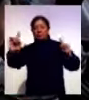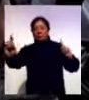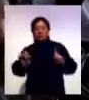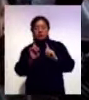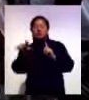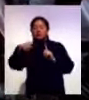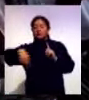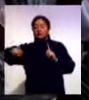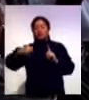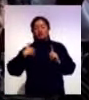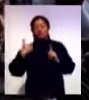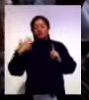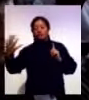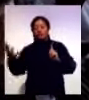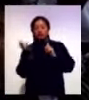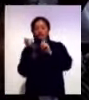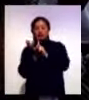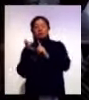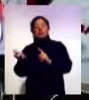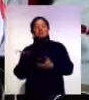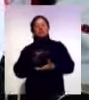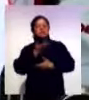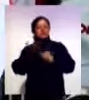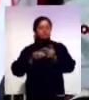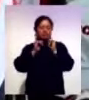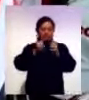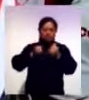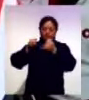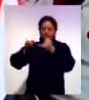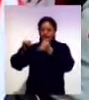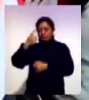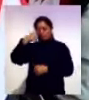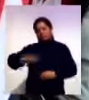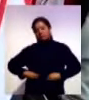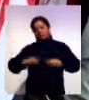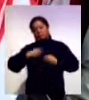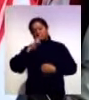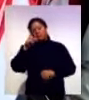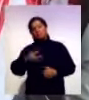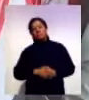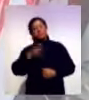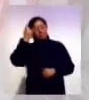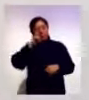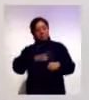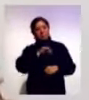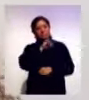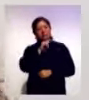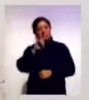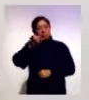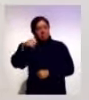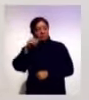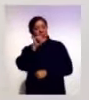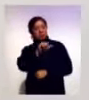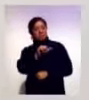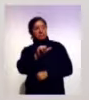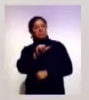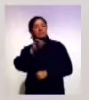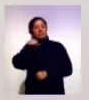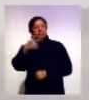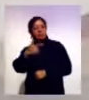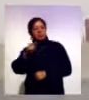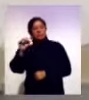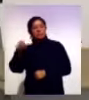sector de la población servicios integrales que les permitan mejorar su calidad de vida. La directora del ITJ, Anabelle Gutiérrez Sánchez, destacó